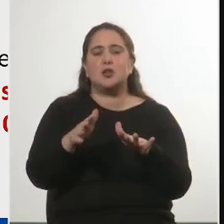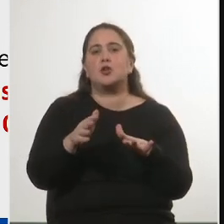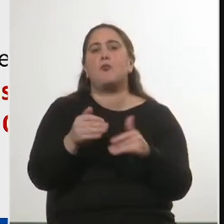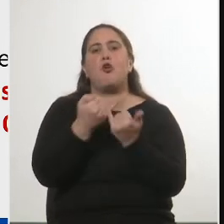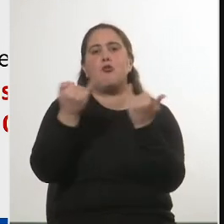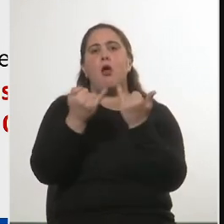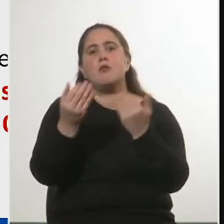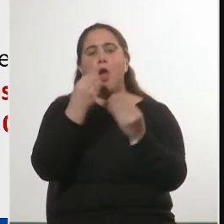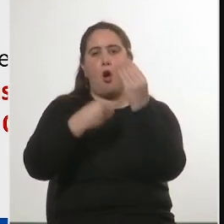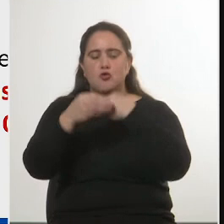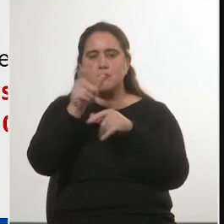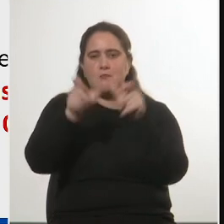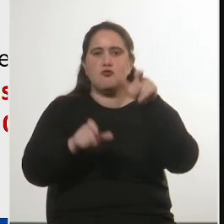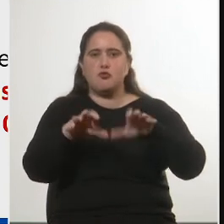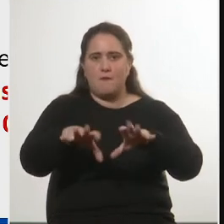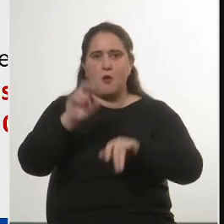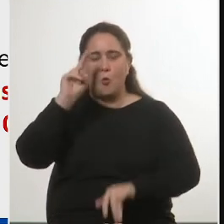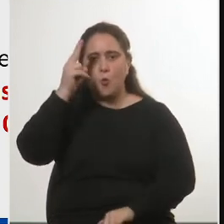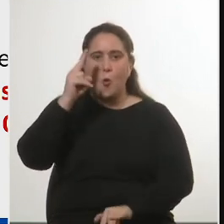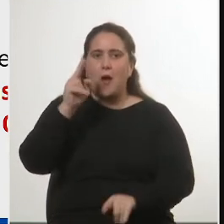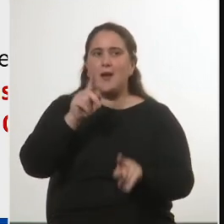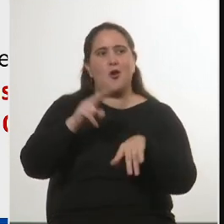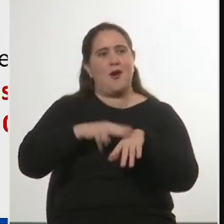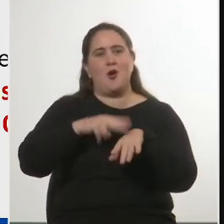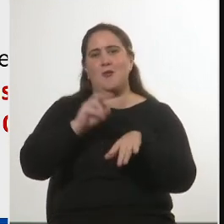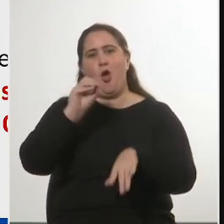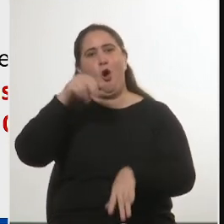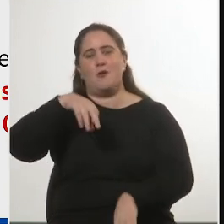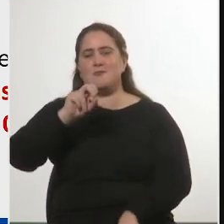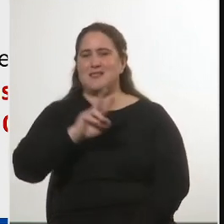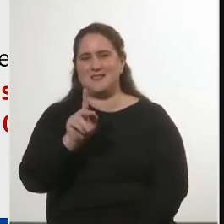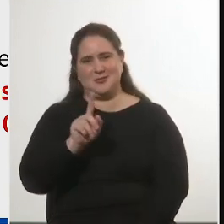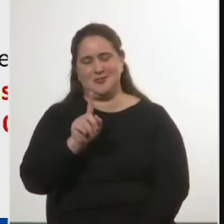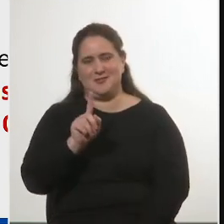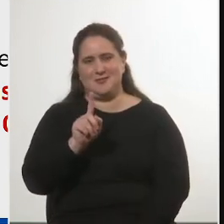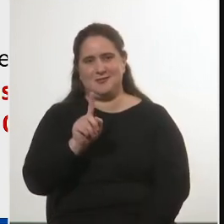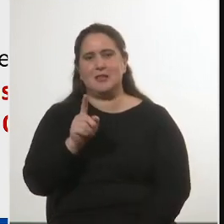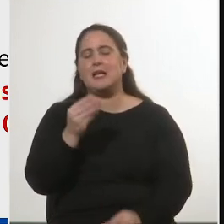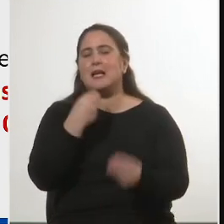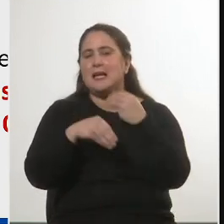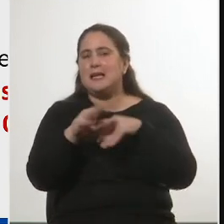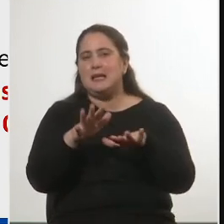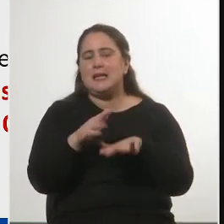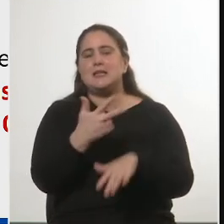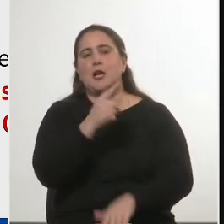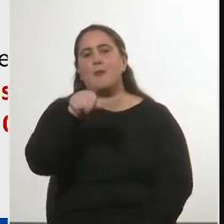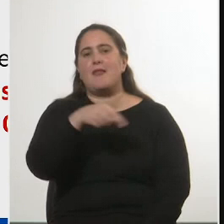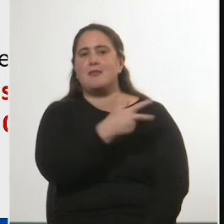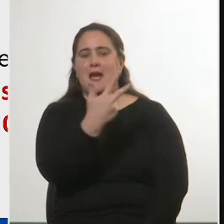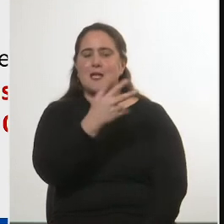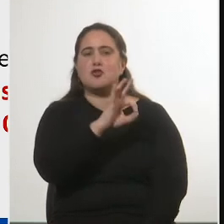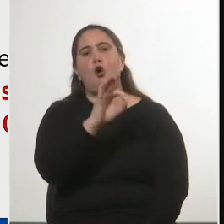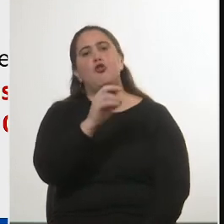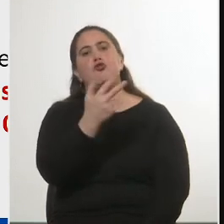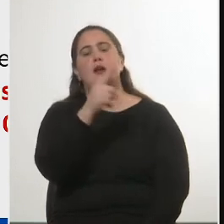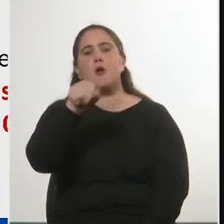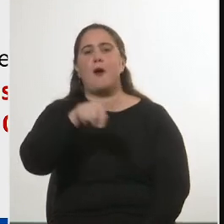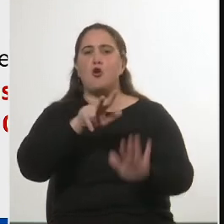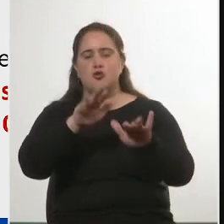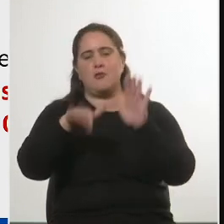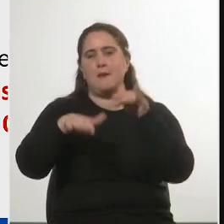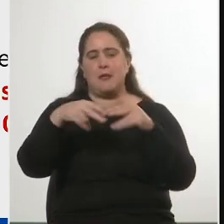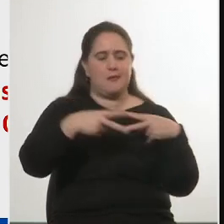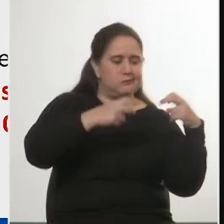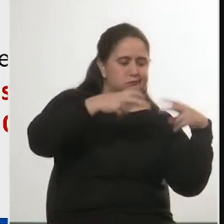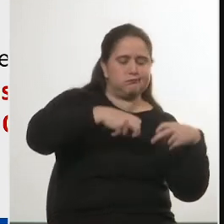ingiere diariamente en la población uruguaya no es lo que recomienda la OMS. Lo que se ingiere son 3,3 o 3,8, según